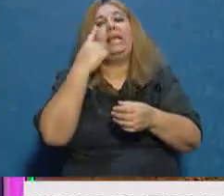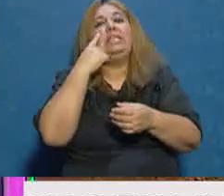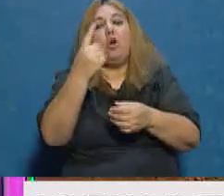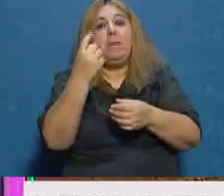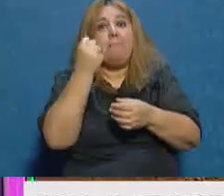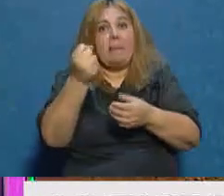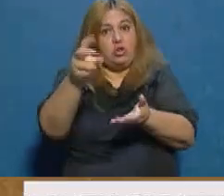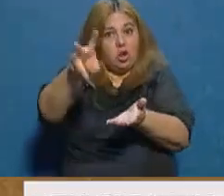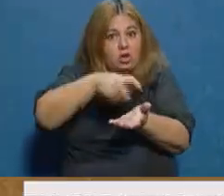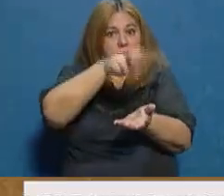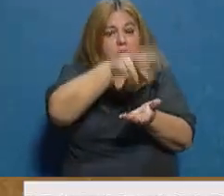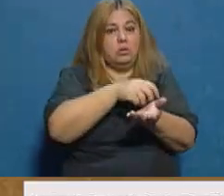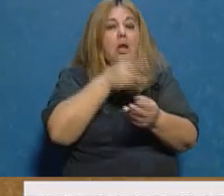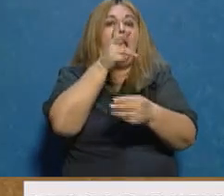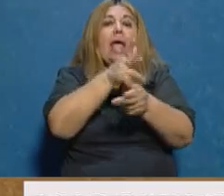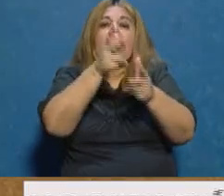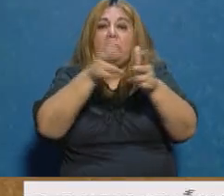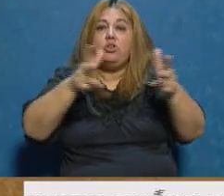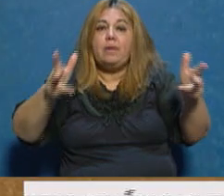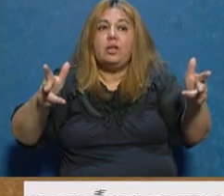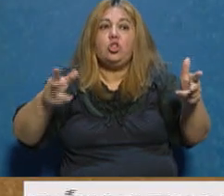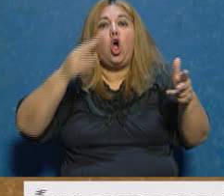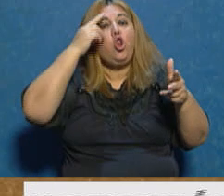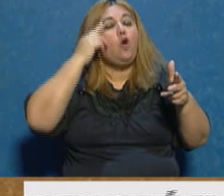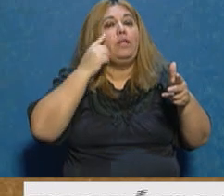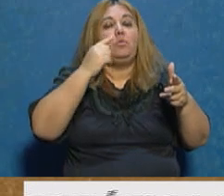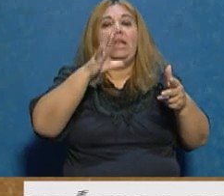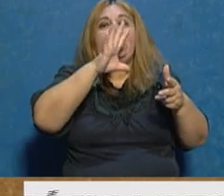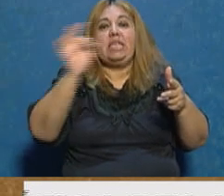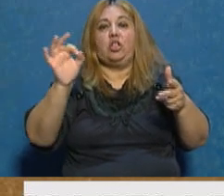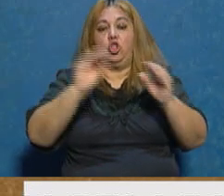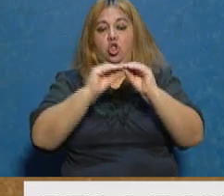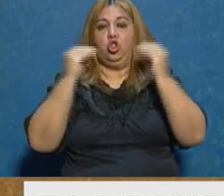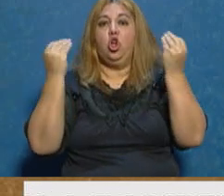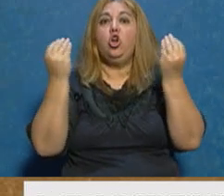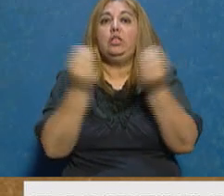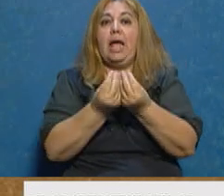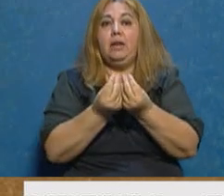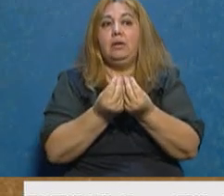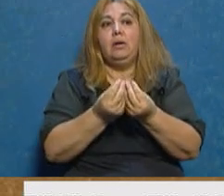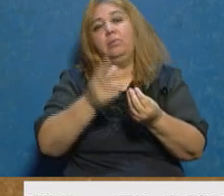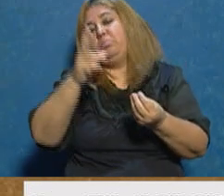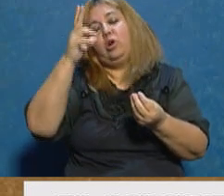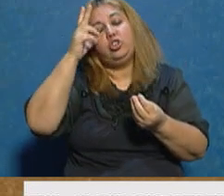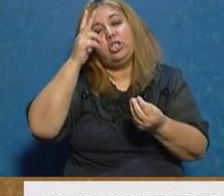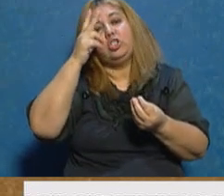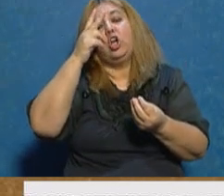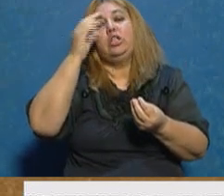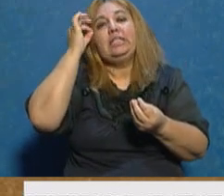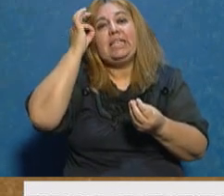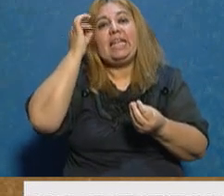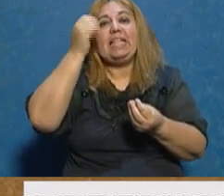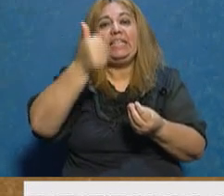estacionamiento, 91 mil 500 pesos. Esto dio como recaudación 836 mil 500